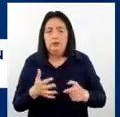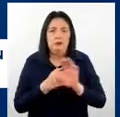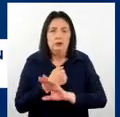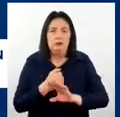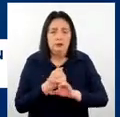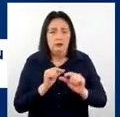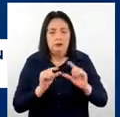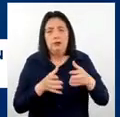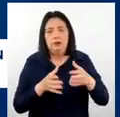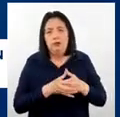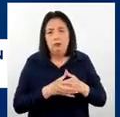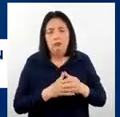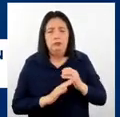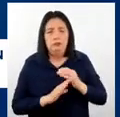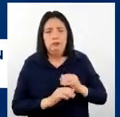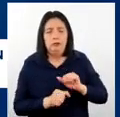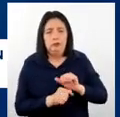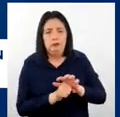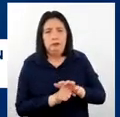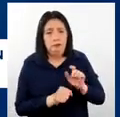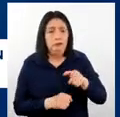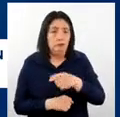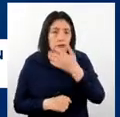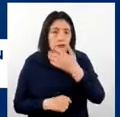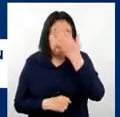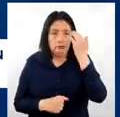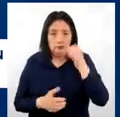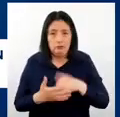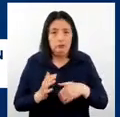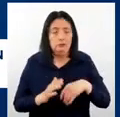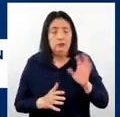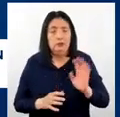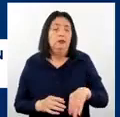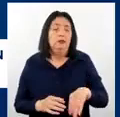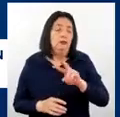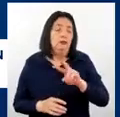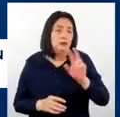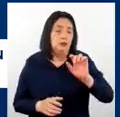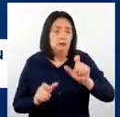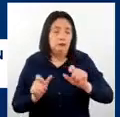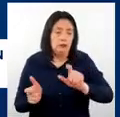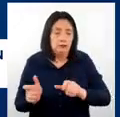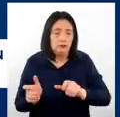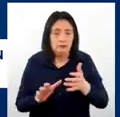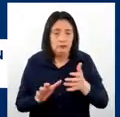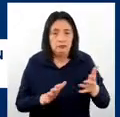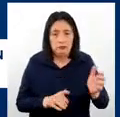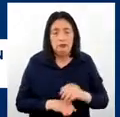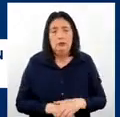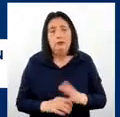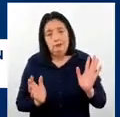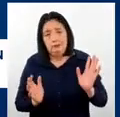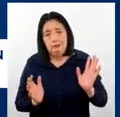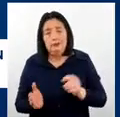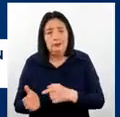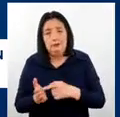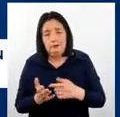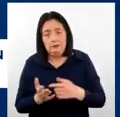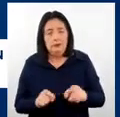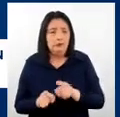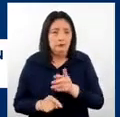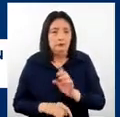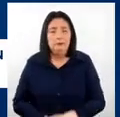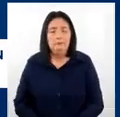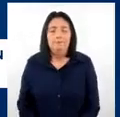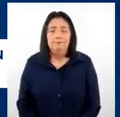colectiva frente a la pandemia, ¿no? No olvidemos que tenemos a 200.000 personas fallecidas detrás y también existe una obligación de carácter ético de considerar estos